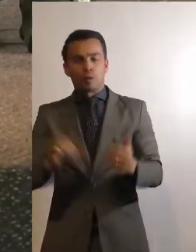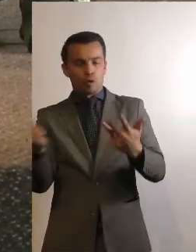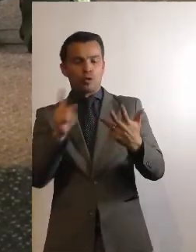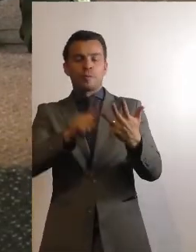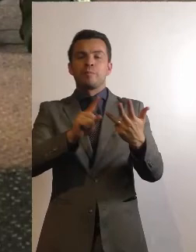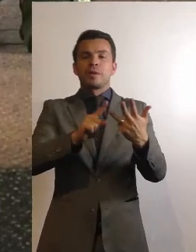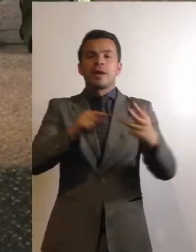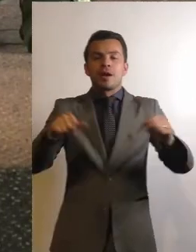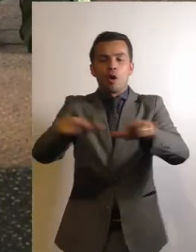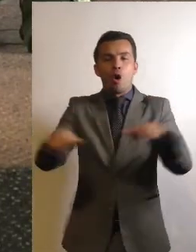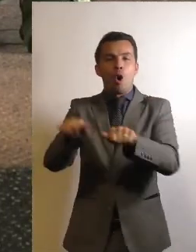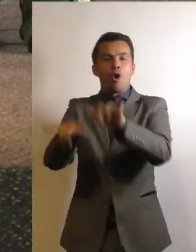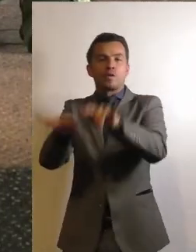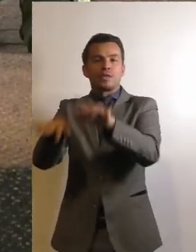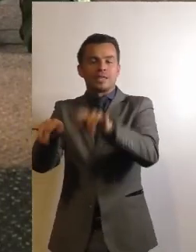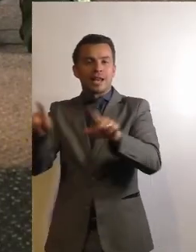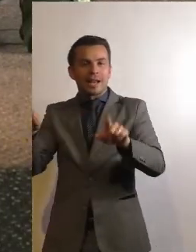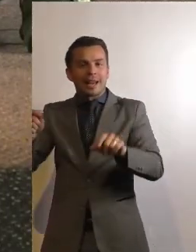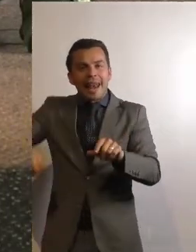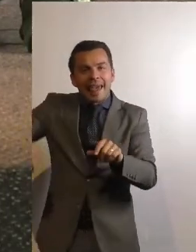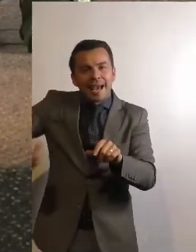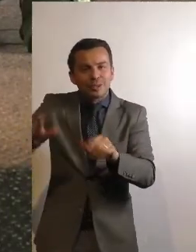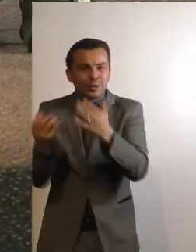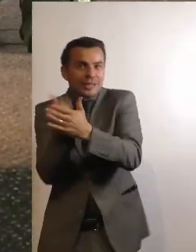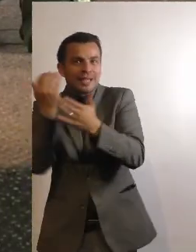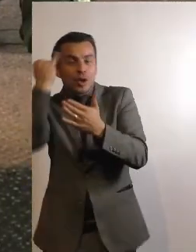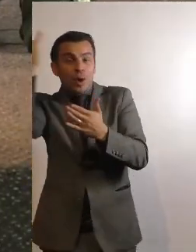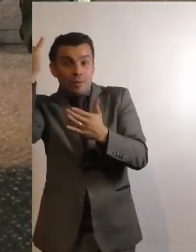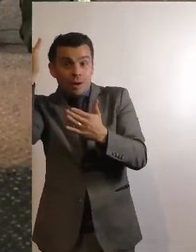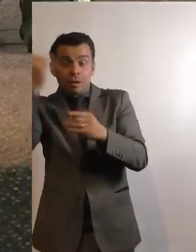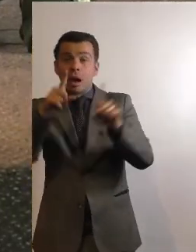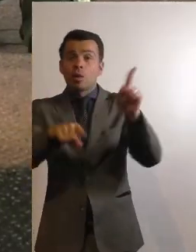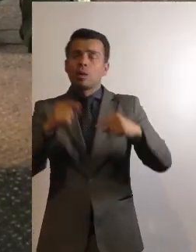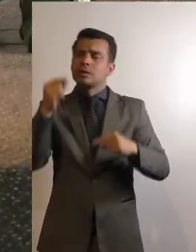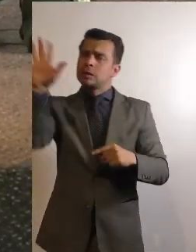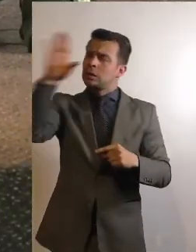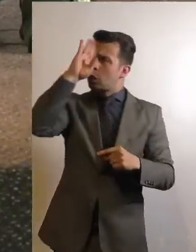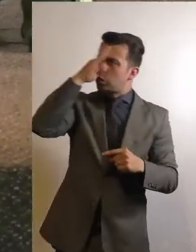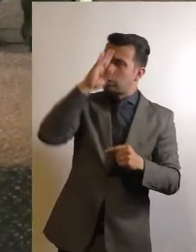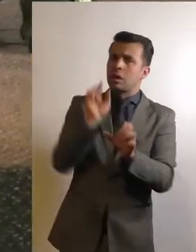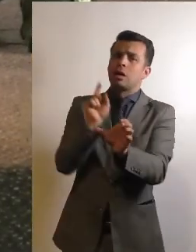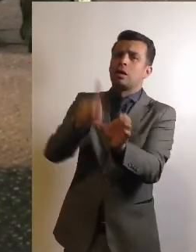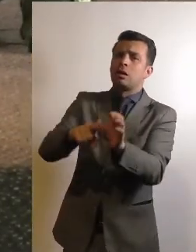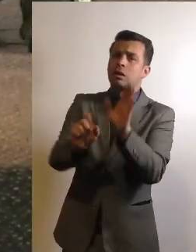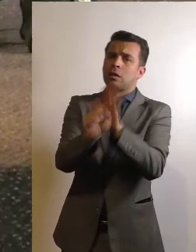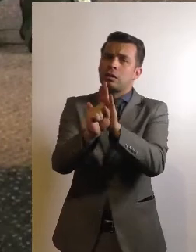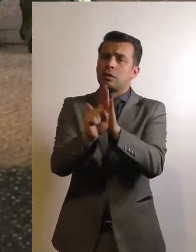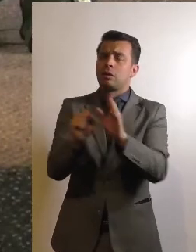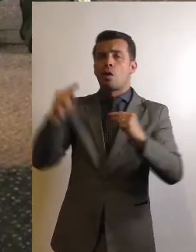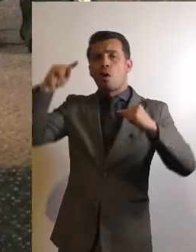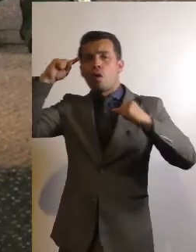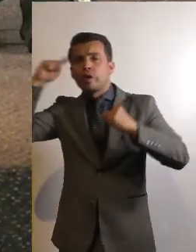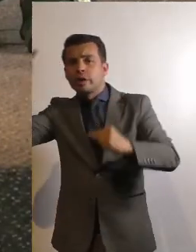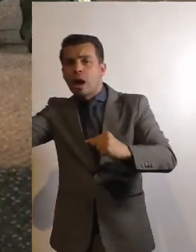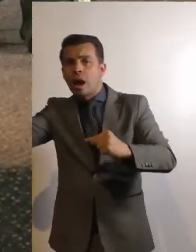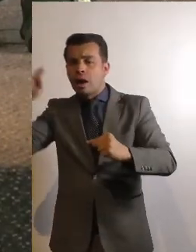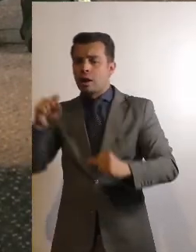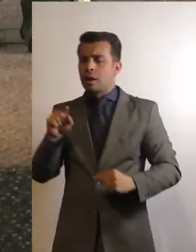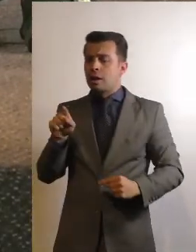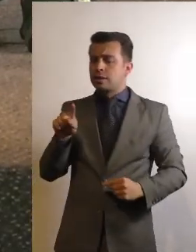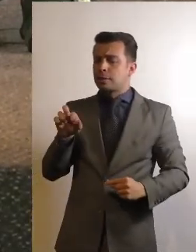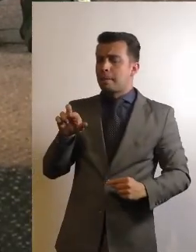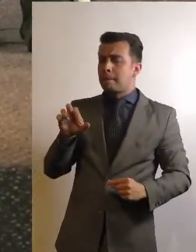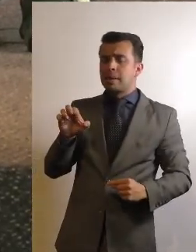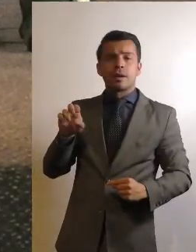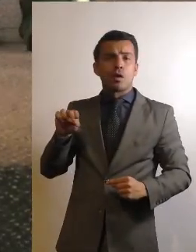Innovación, donde también los invitamos en temas de dudas que ustedes puedan tener en registro de marca, en patentes, spin-off para el tema de